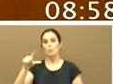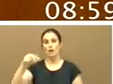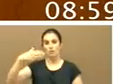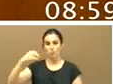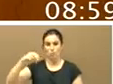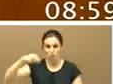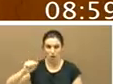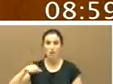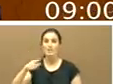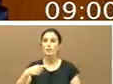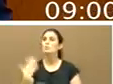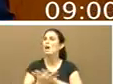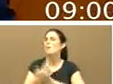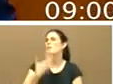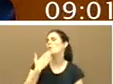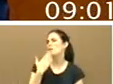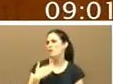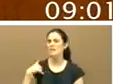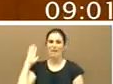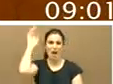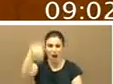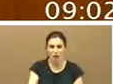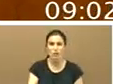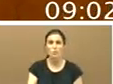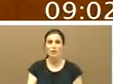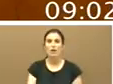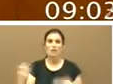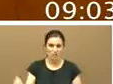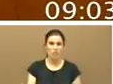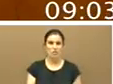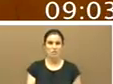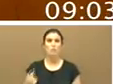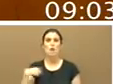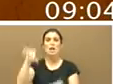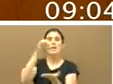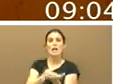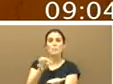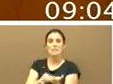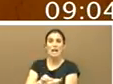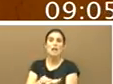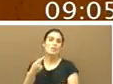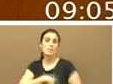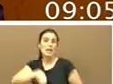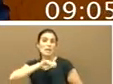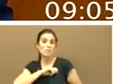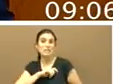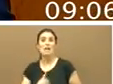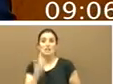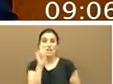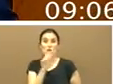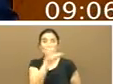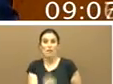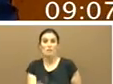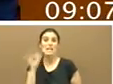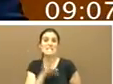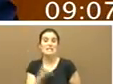estamos hablando? ¿De Bénita Augusta, que fue capital de Hispania y del norte de África en el siglo III?